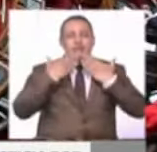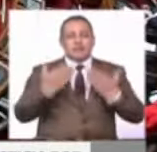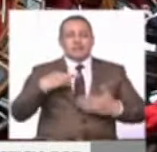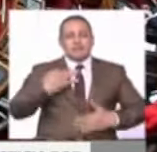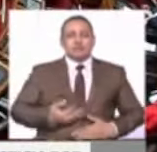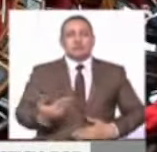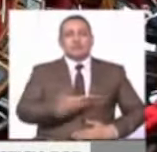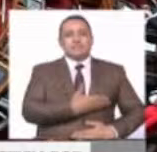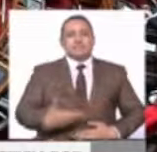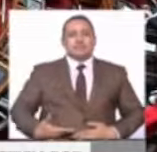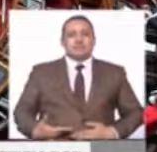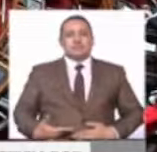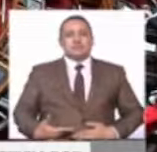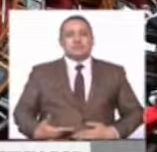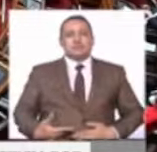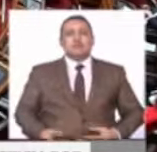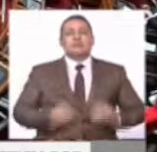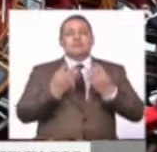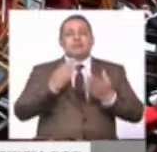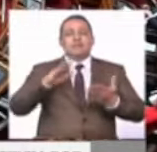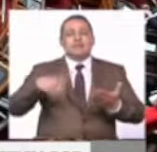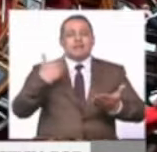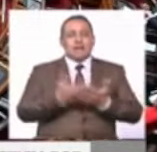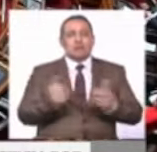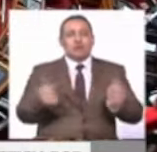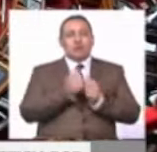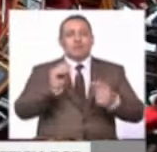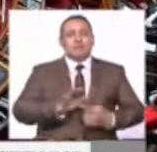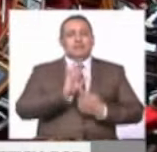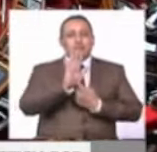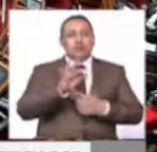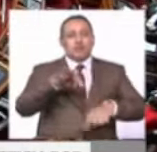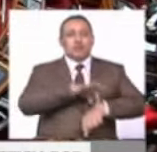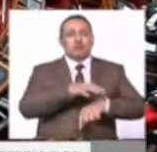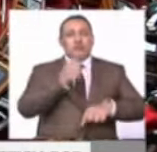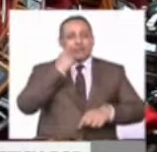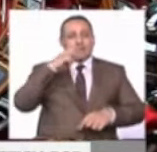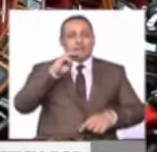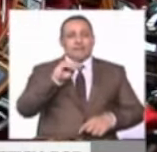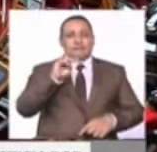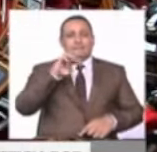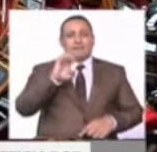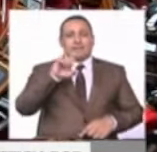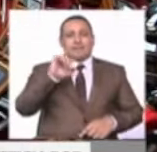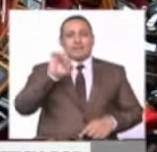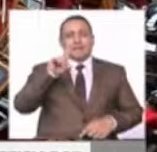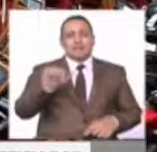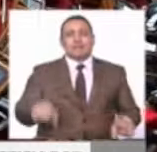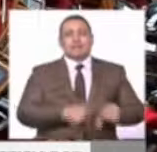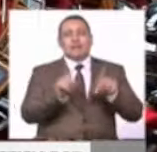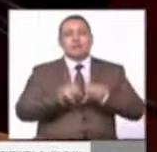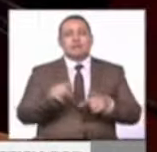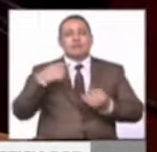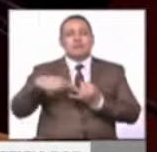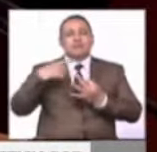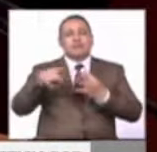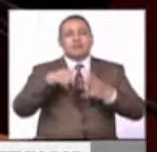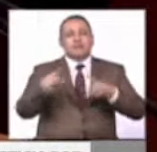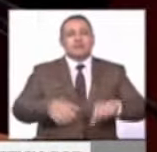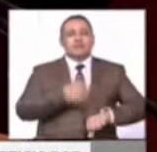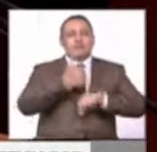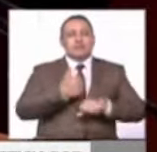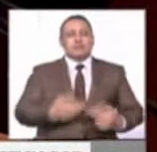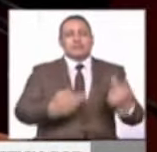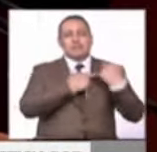señor presidente venimos en representación de la doctora Imelda tumialán y también de otros distinguidos